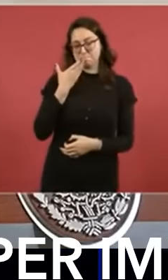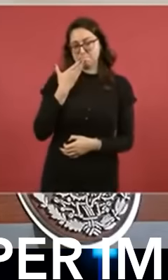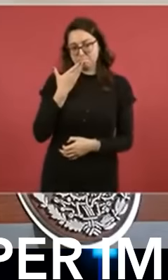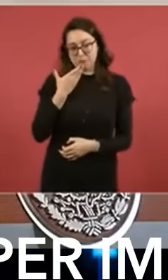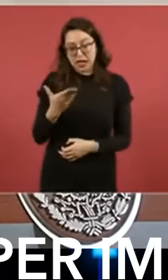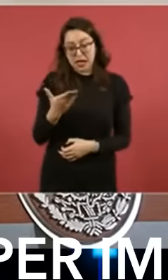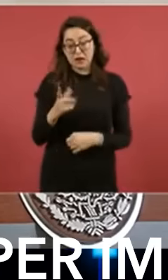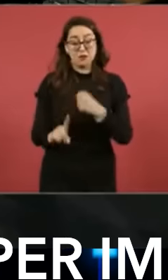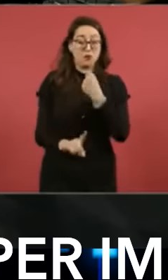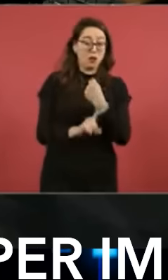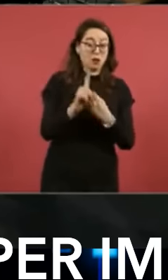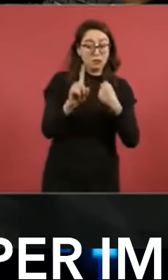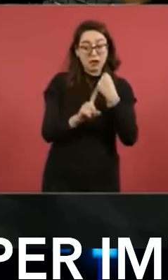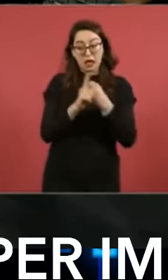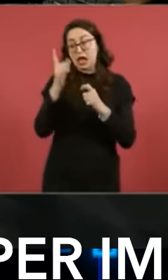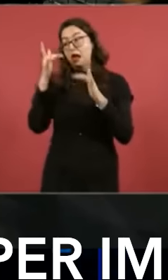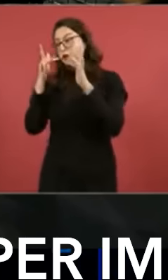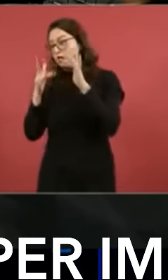sin